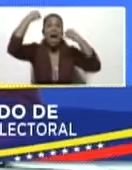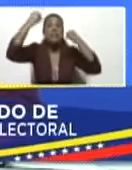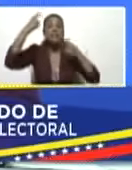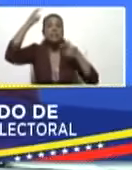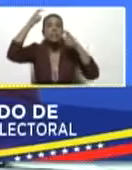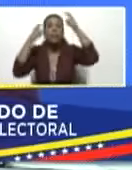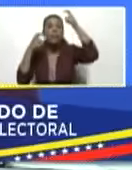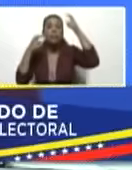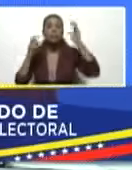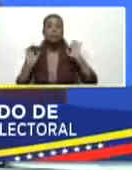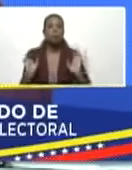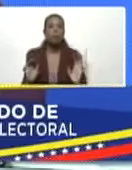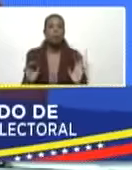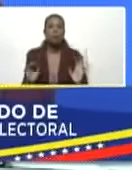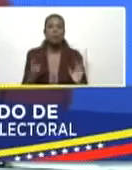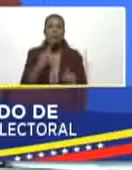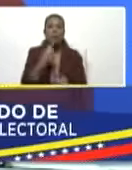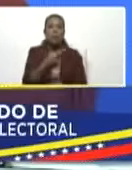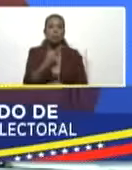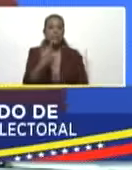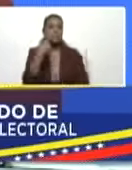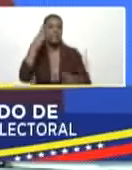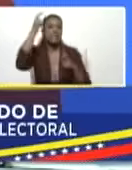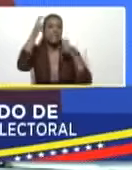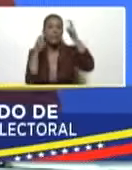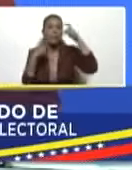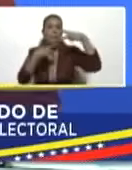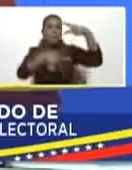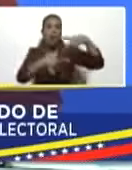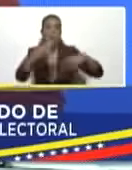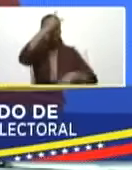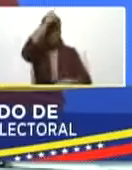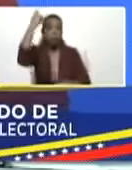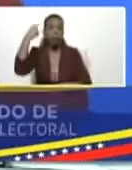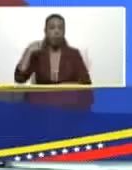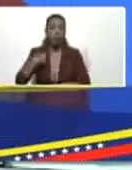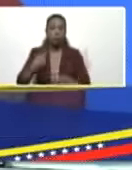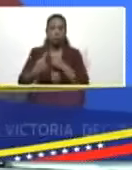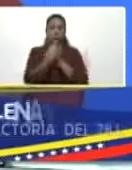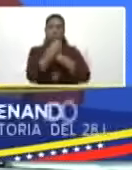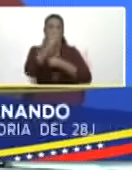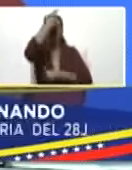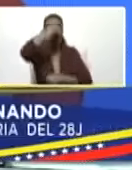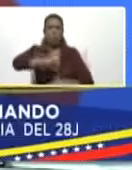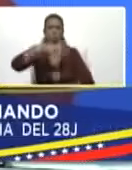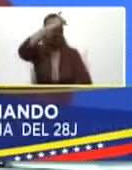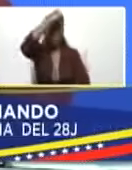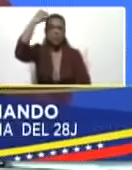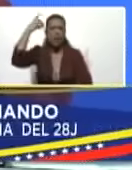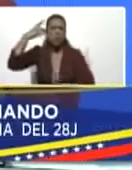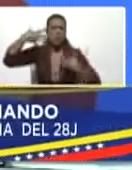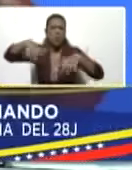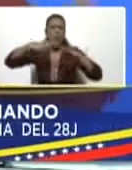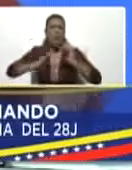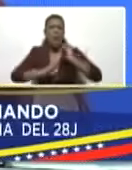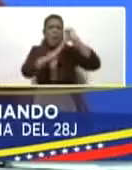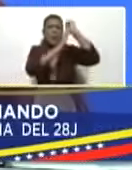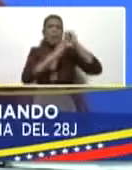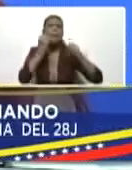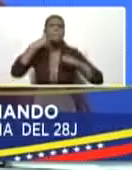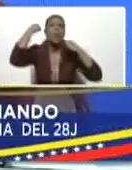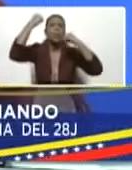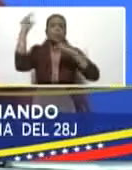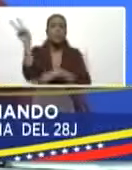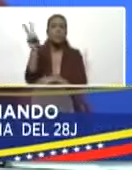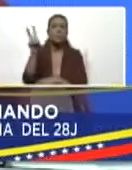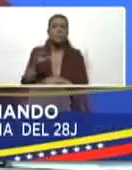chavismo. Se refieren inmediatamente al TikTok mío y me señalan y ponen como que las marchas del chavismo son protestas en